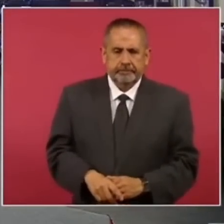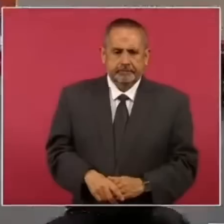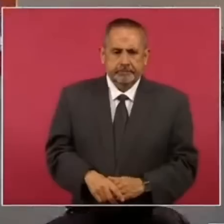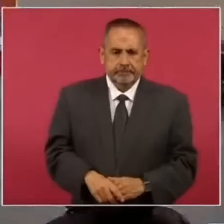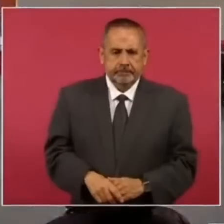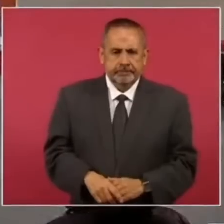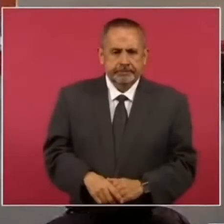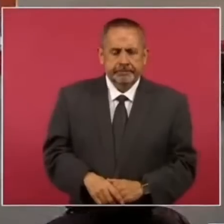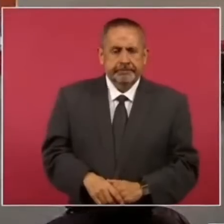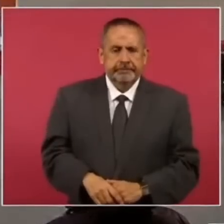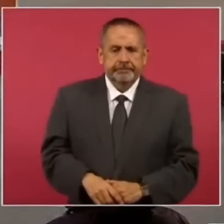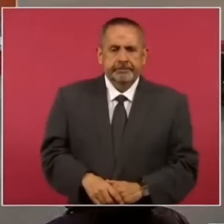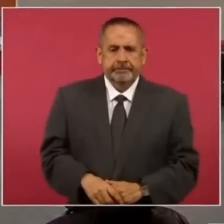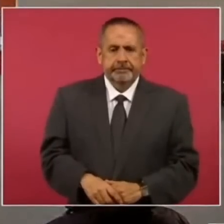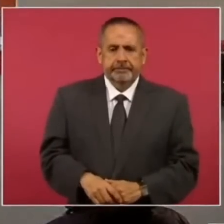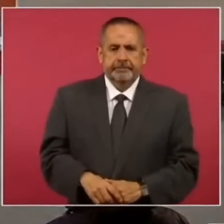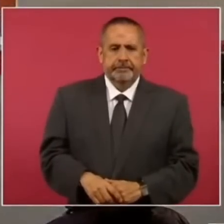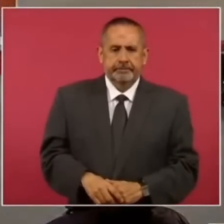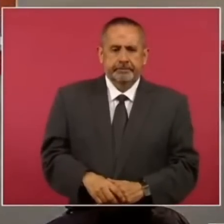El